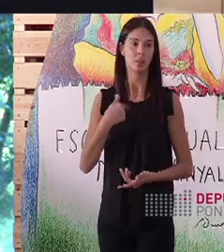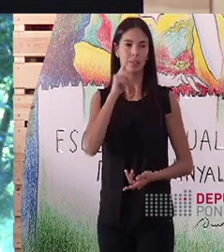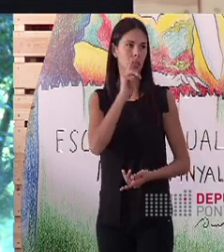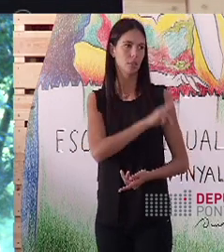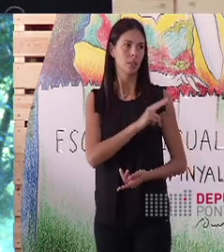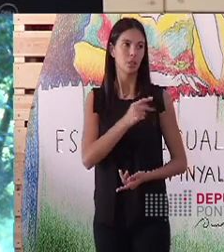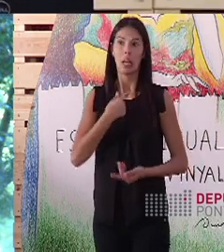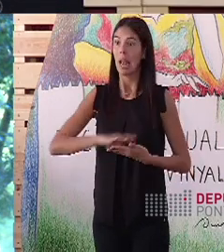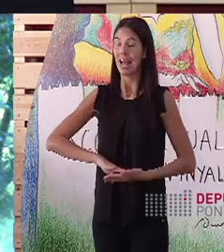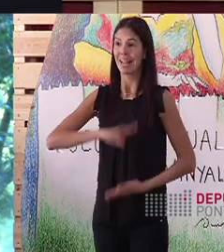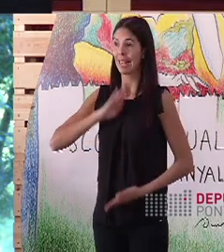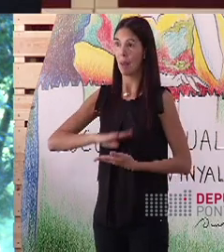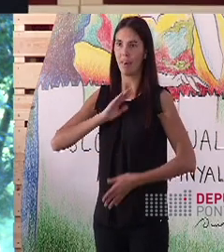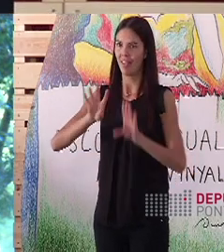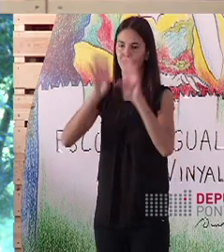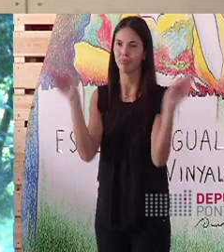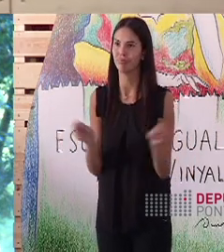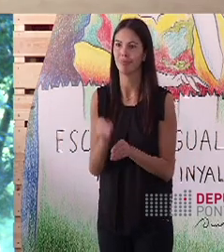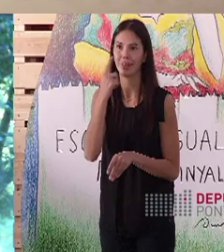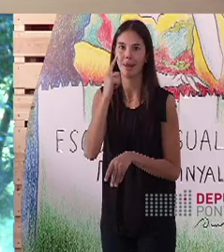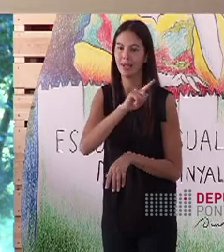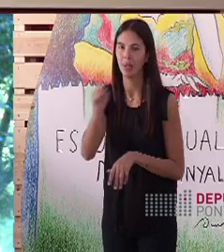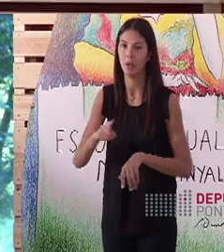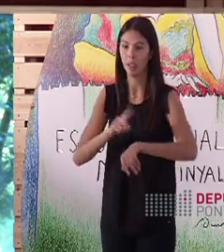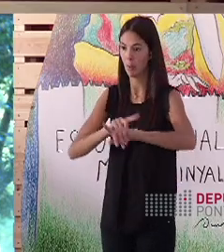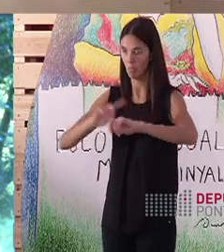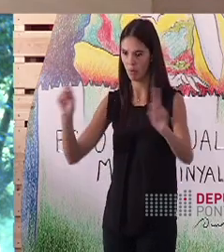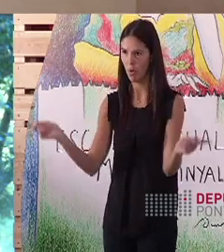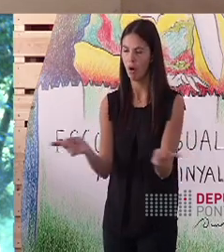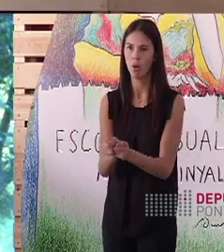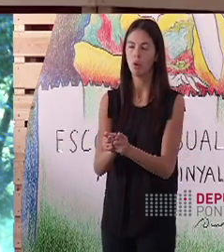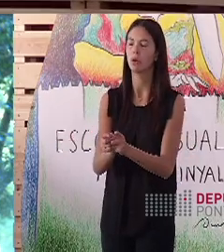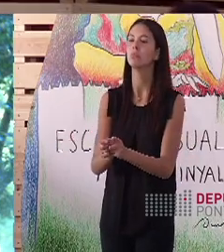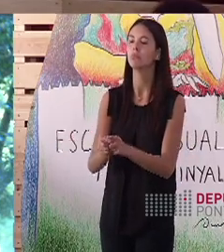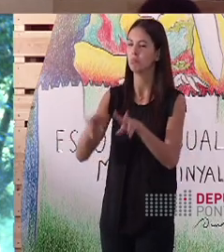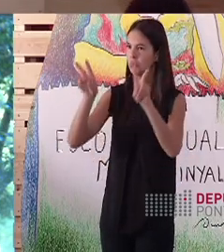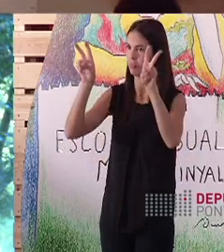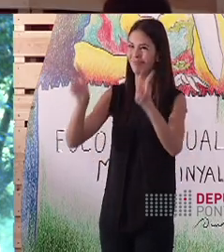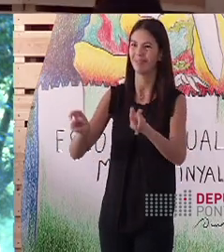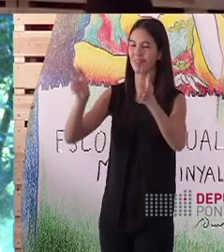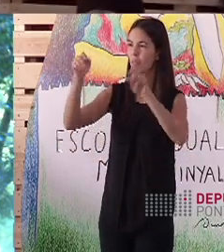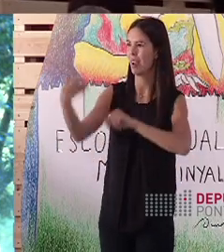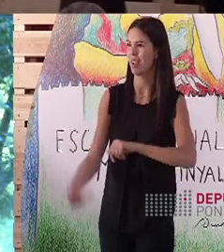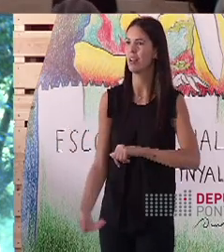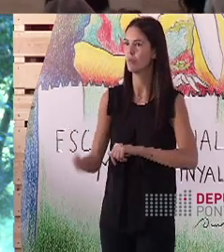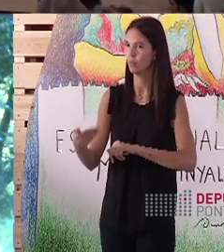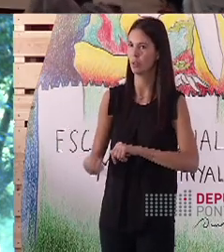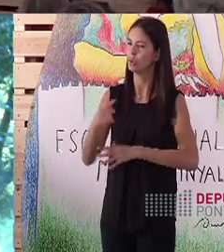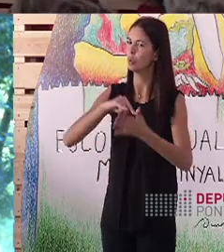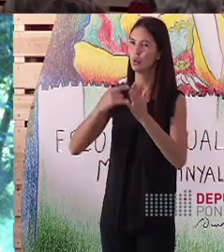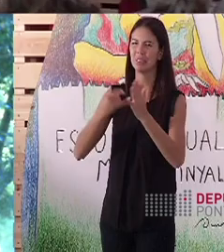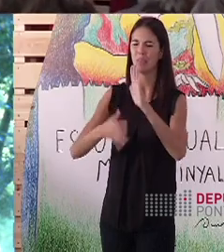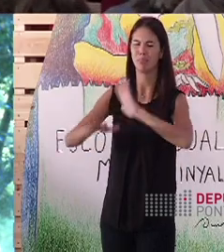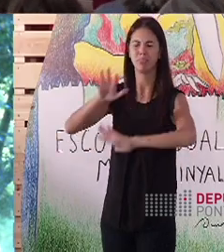síntesis tan extraordinaria que permitió en muy poco tiempo trazar lo más importante de este complejísimo